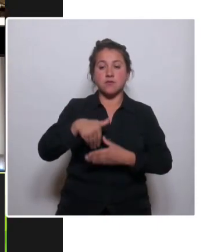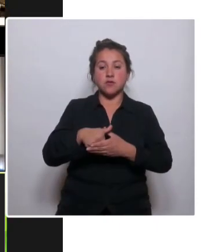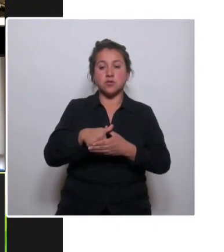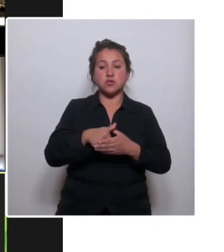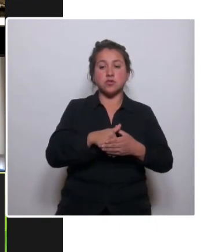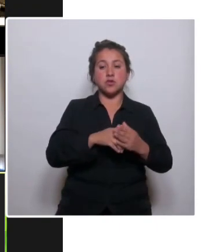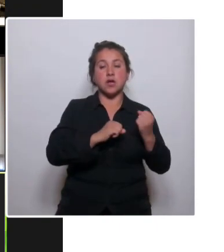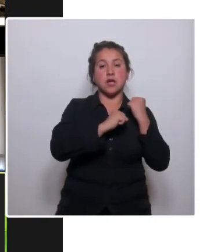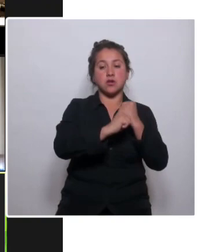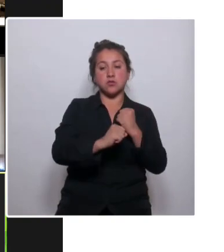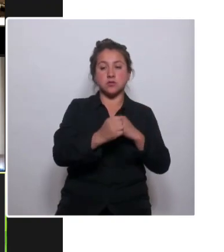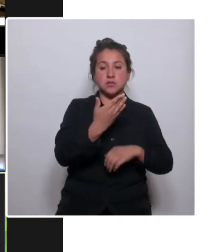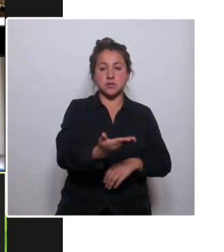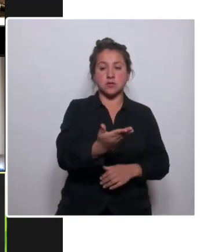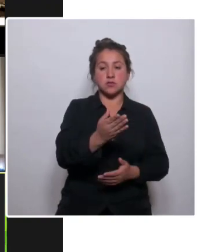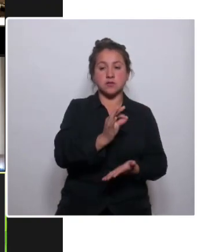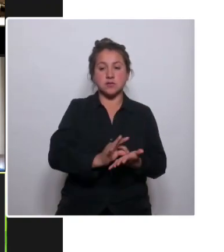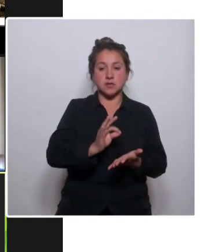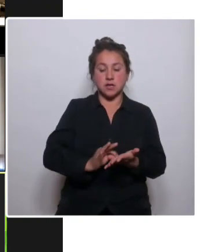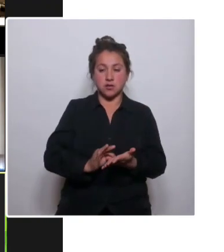Rechazo, señor secretario.